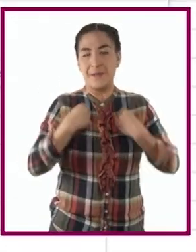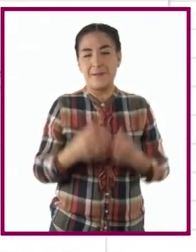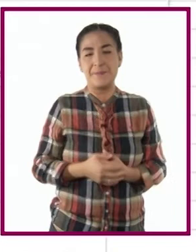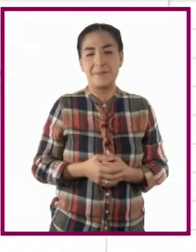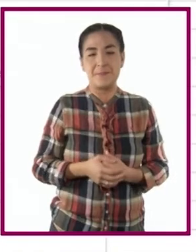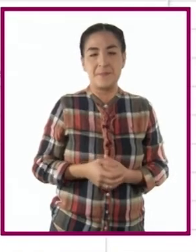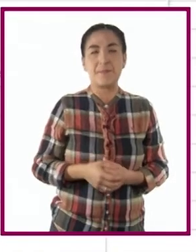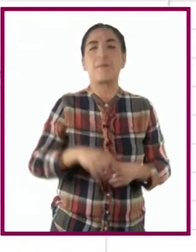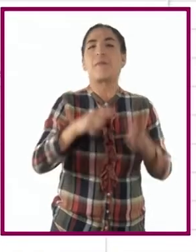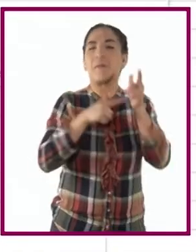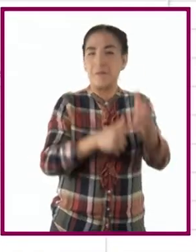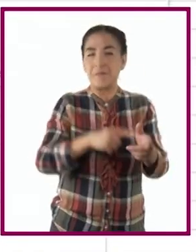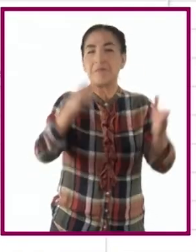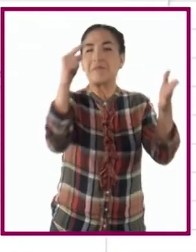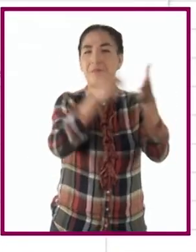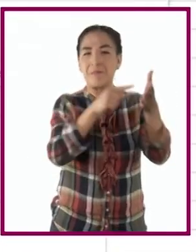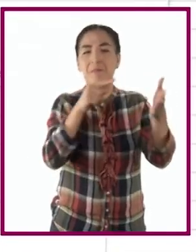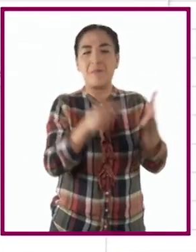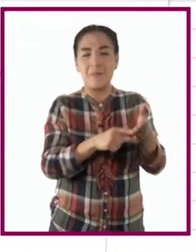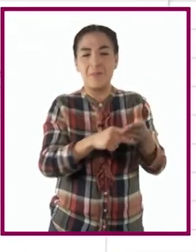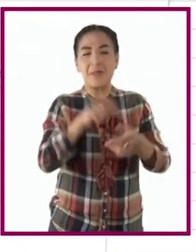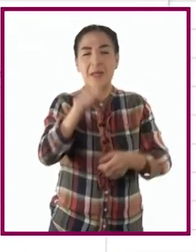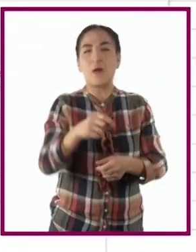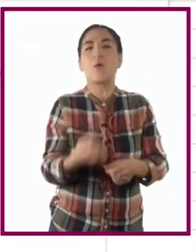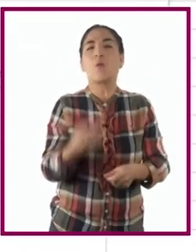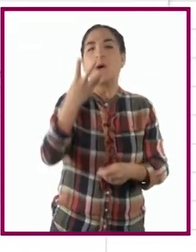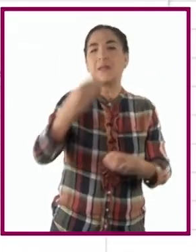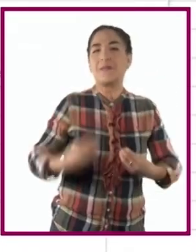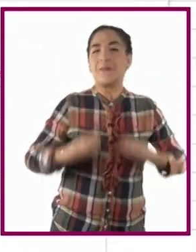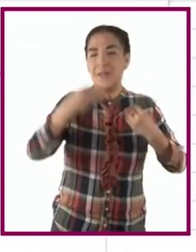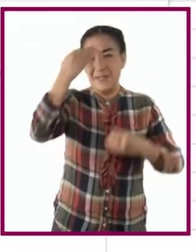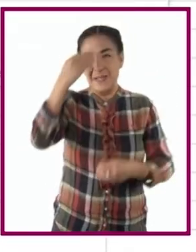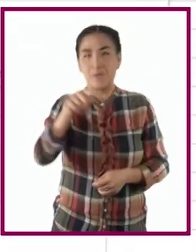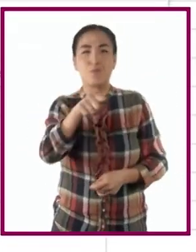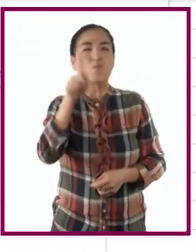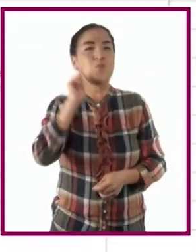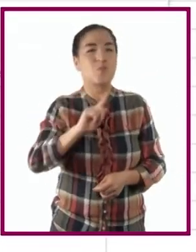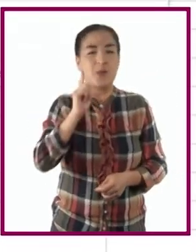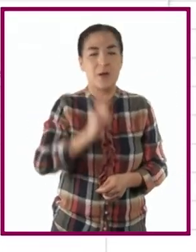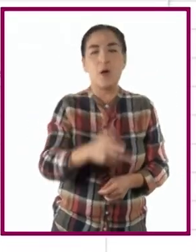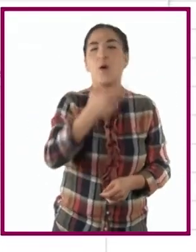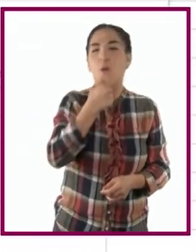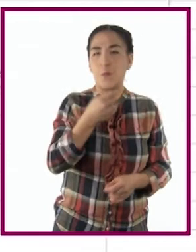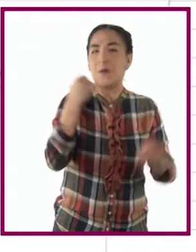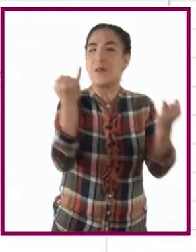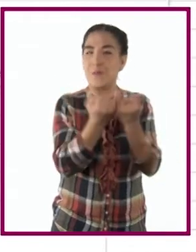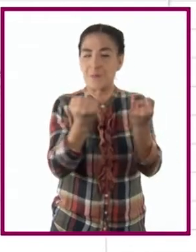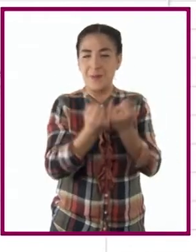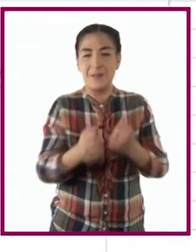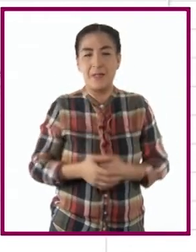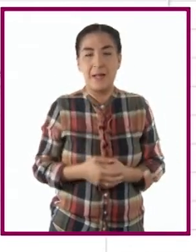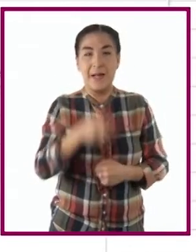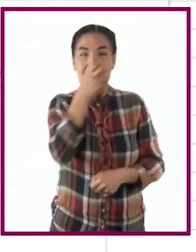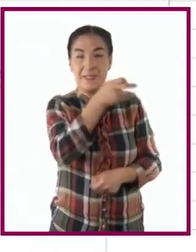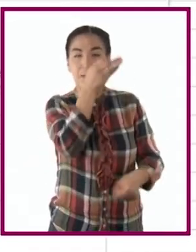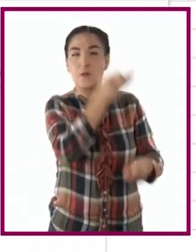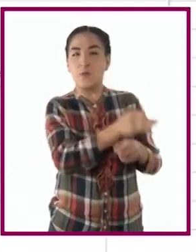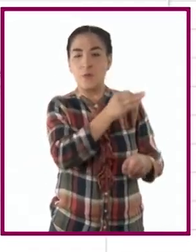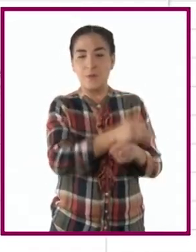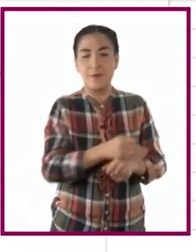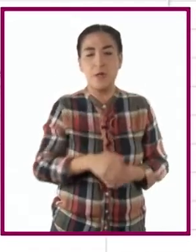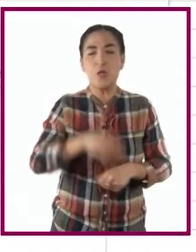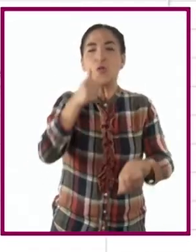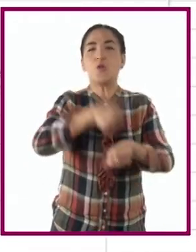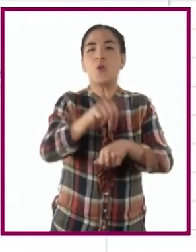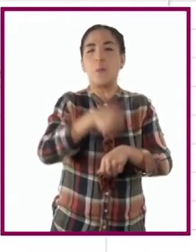Continuamos y seleccionamos los años de la esperanza de vida de las mujeres y de los hombres, aquí indicado con